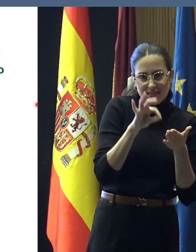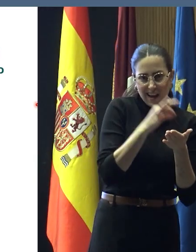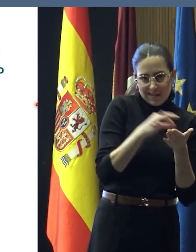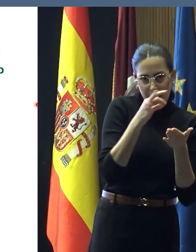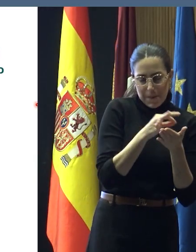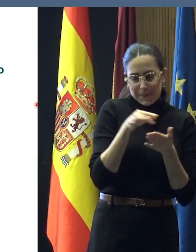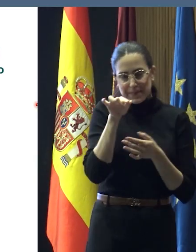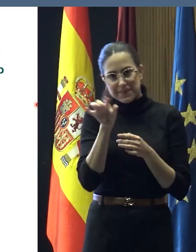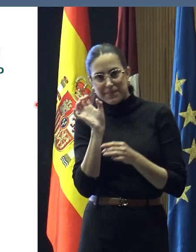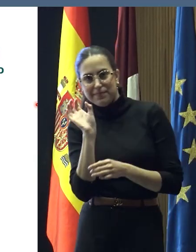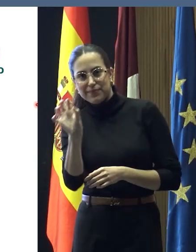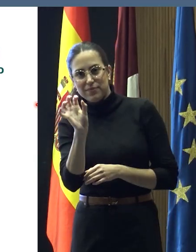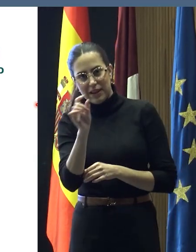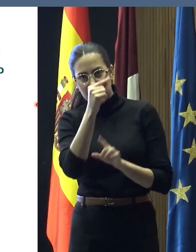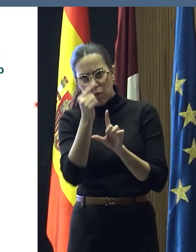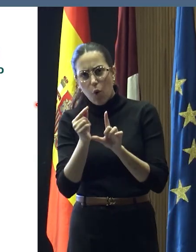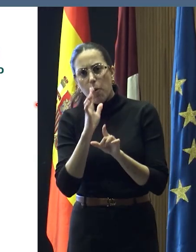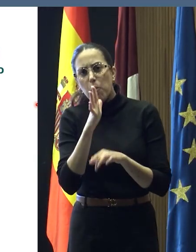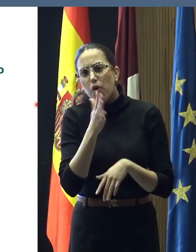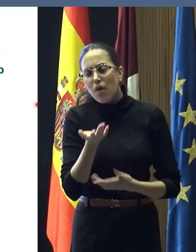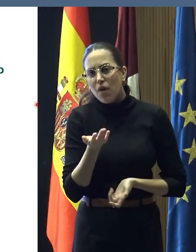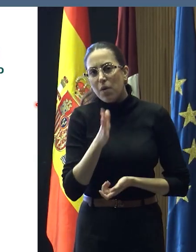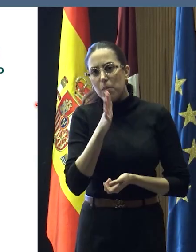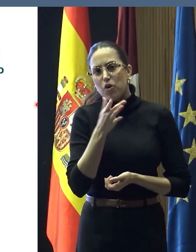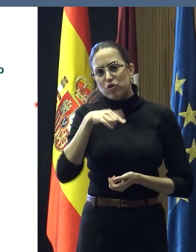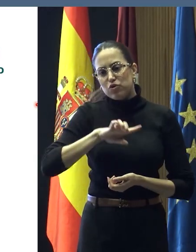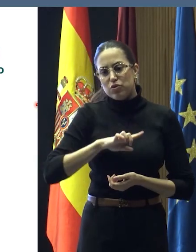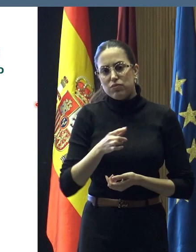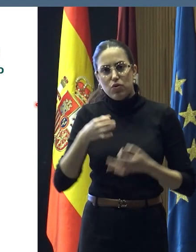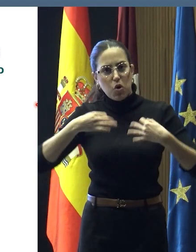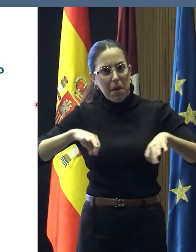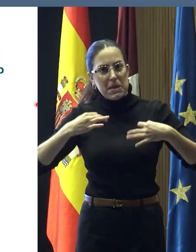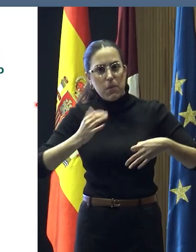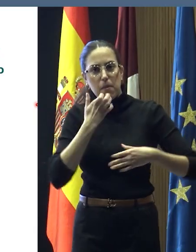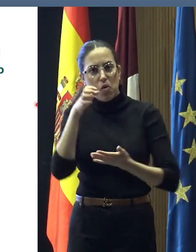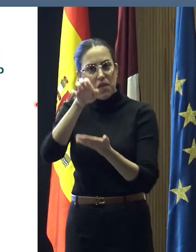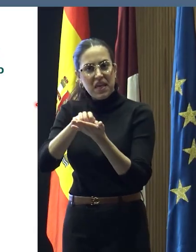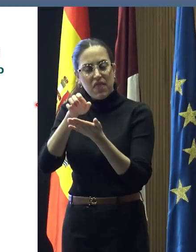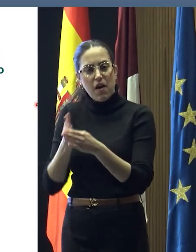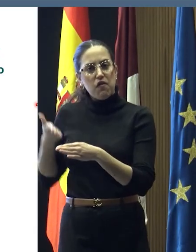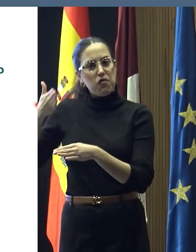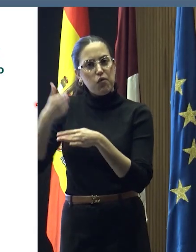porque en principio, pues cuando uno va al sastre o a la modista,